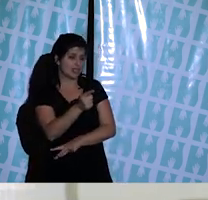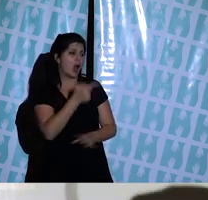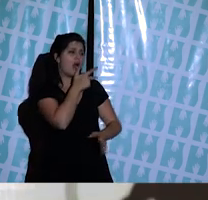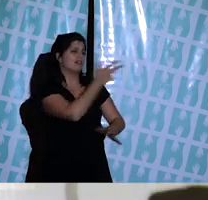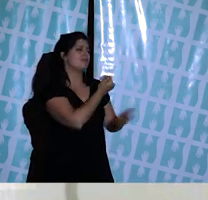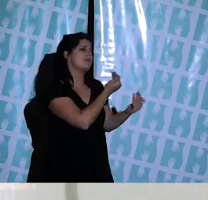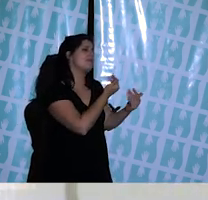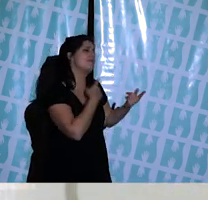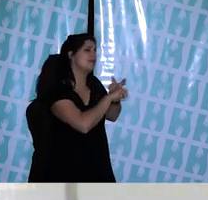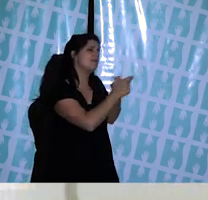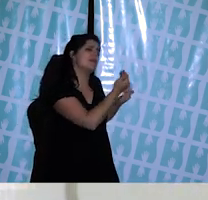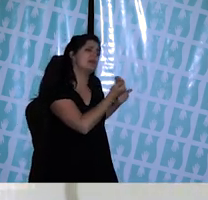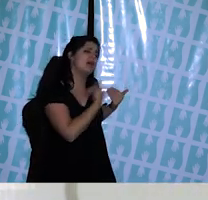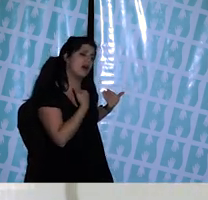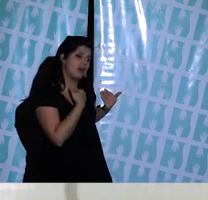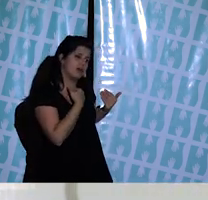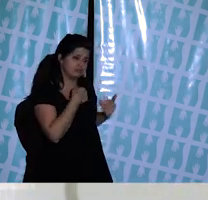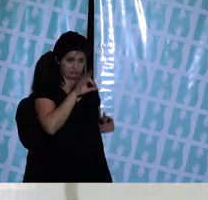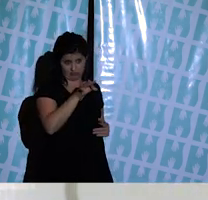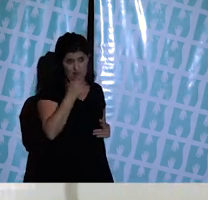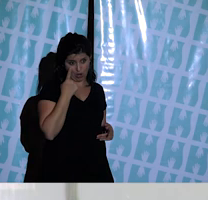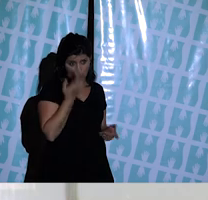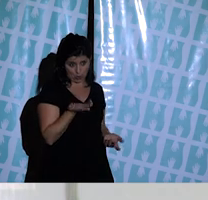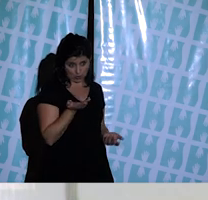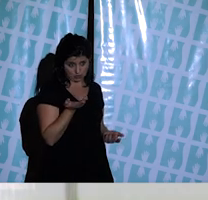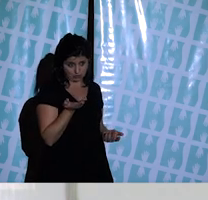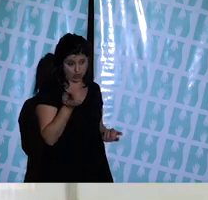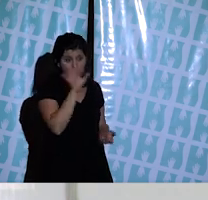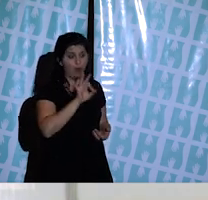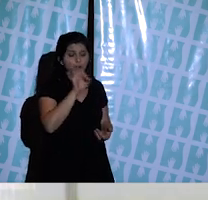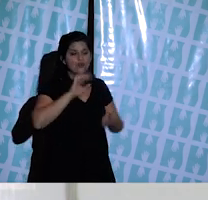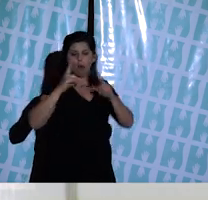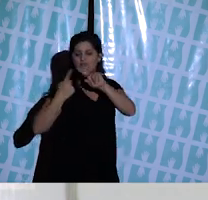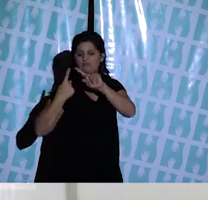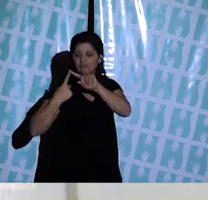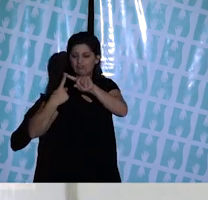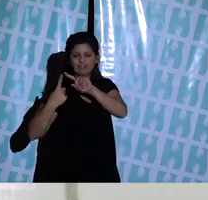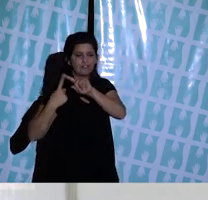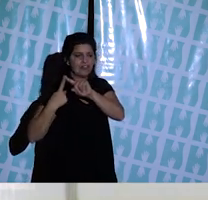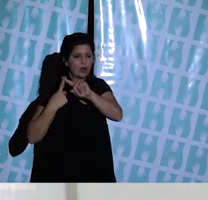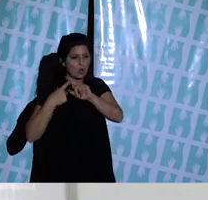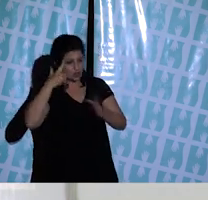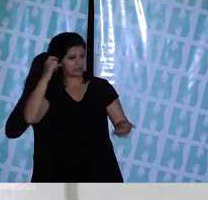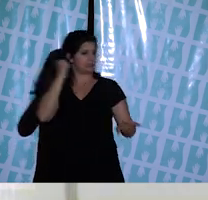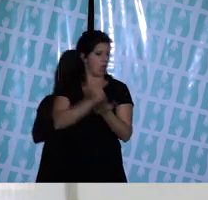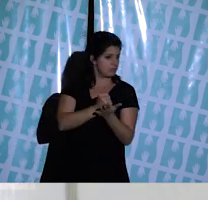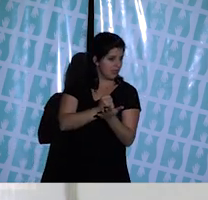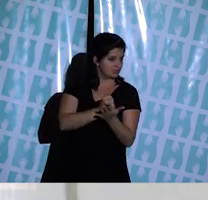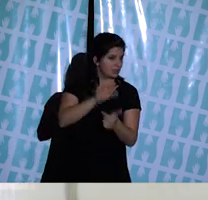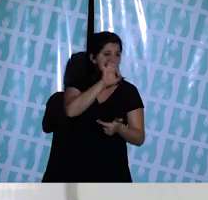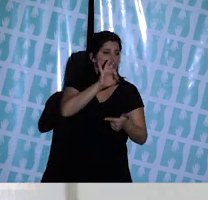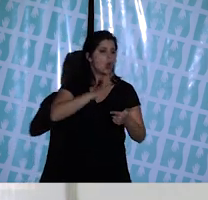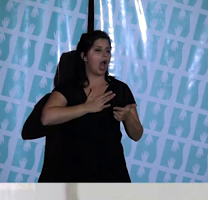¿no? ¿Saben de qué estoy hablando? O los vínculos traumáticos, o la adicción al